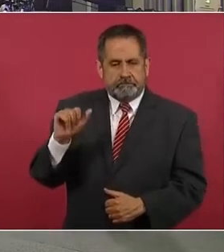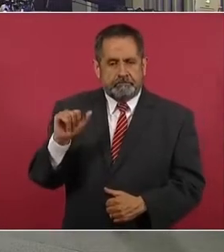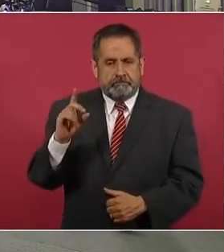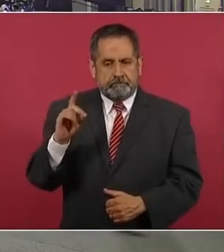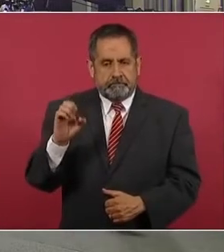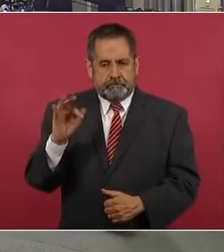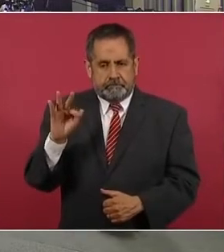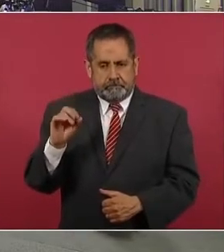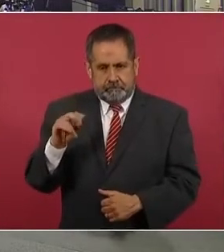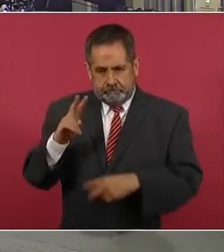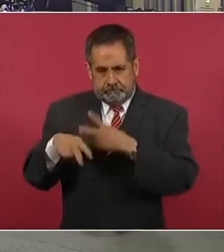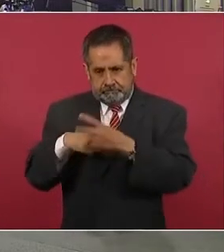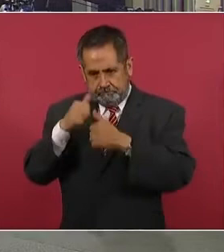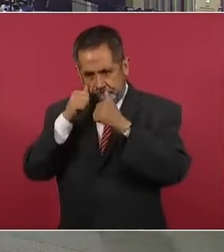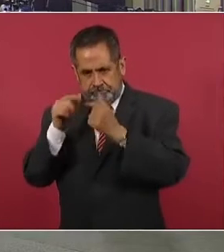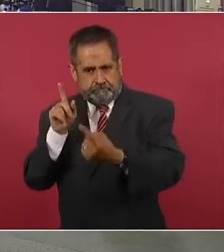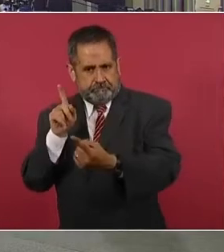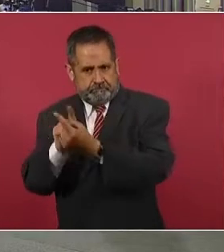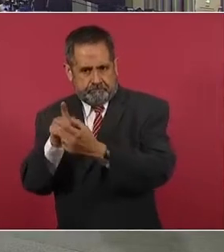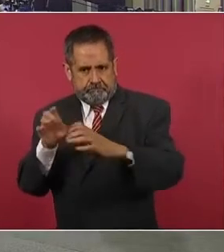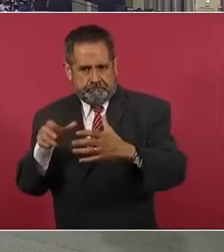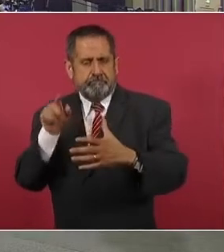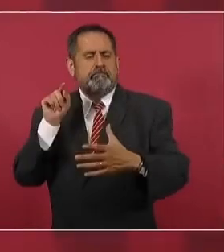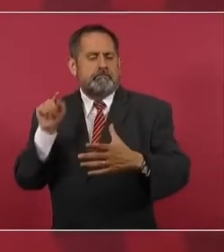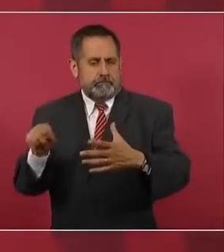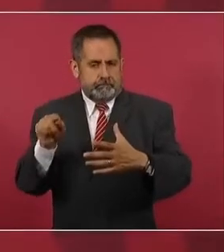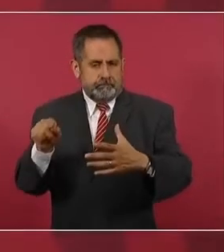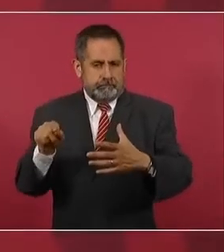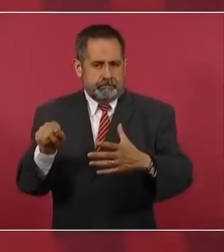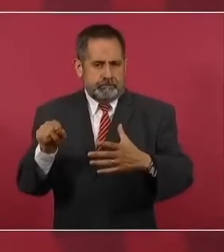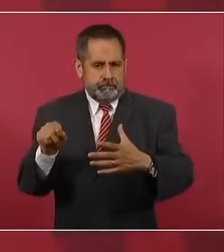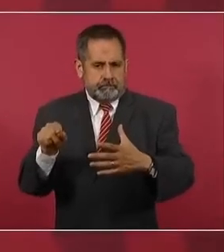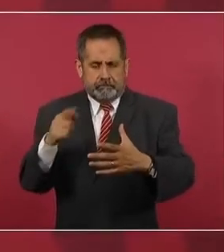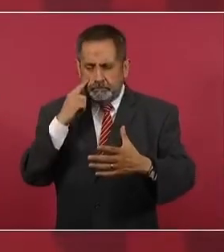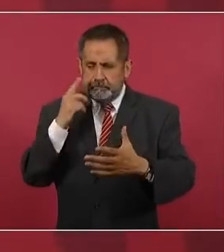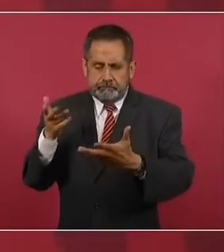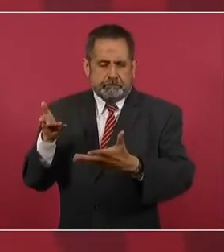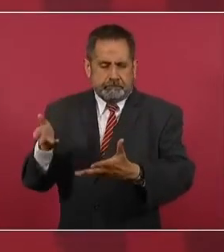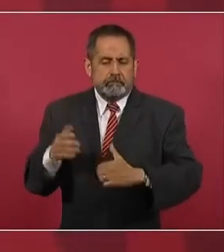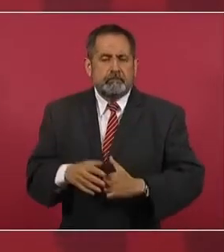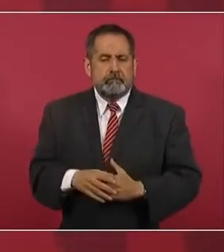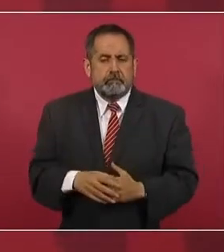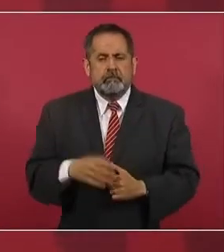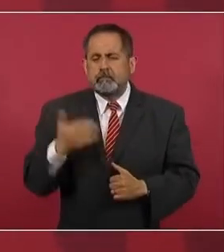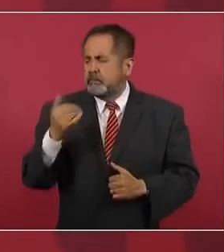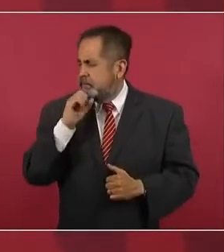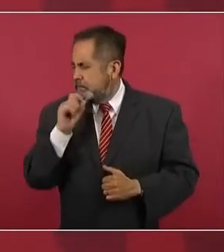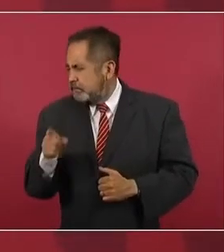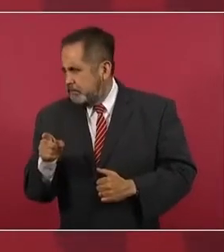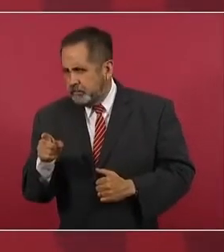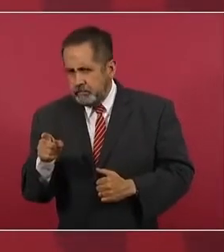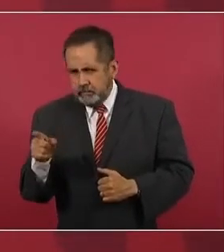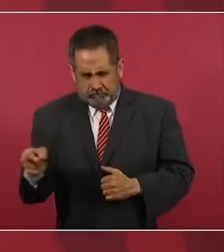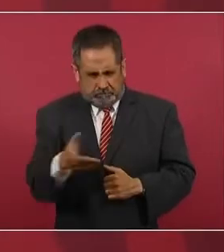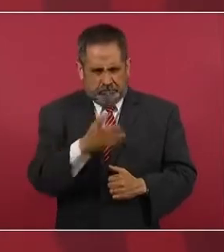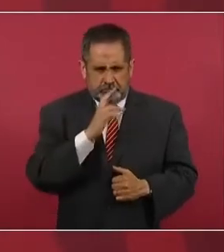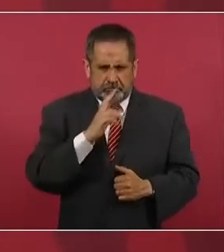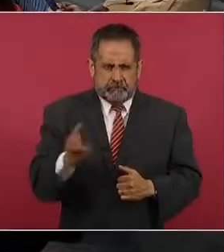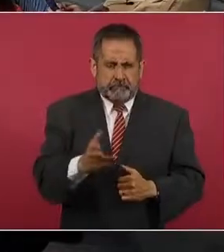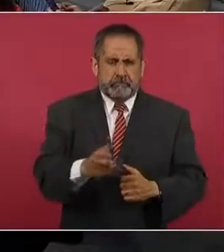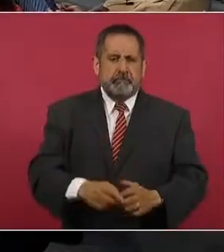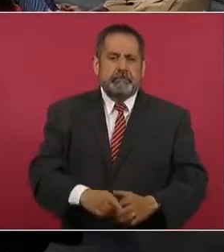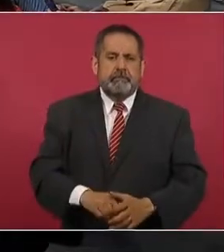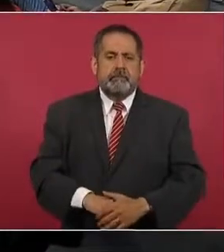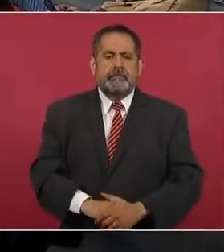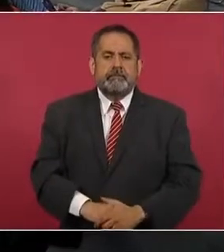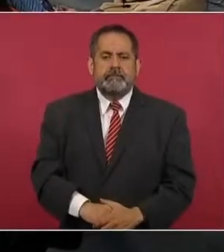a atender lo de los San Martín compañeros, Pérez. sí. Ajá. Y Marcelo, sí.